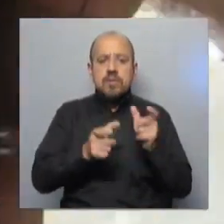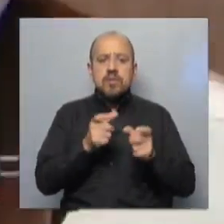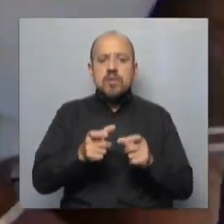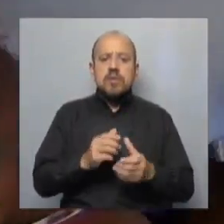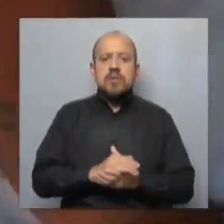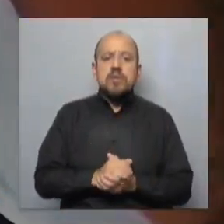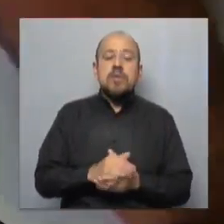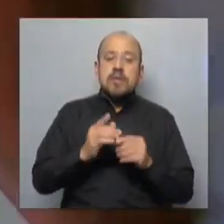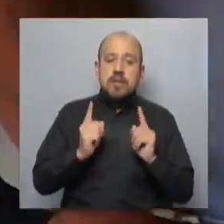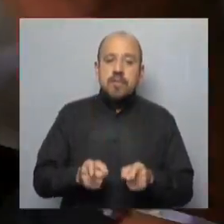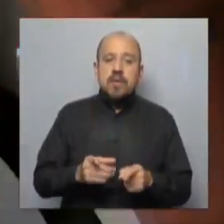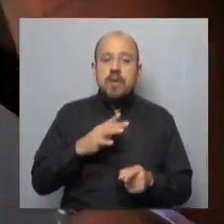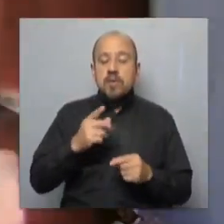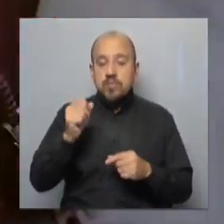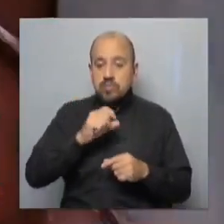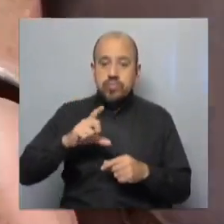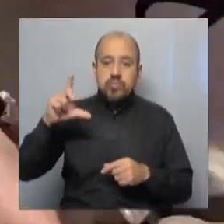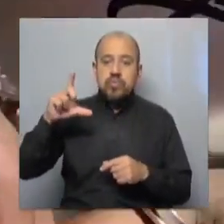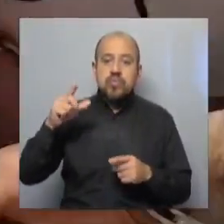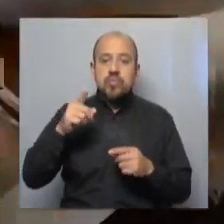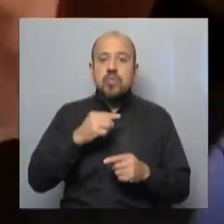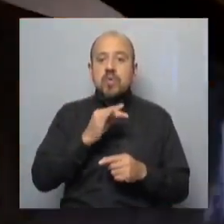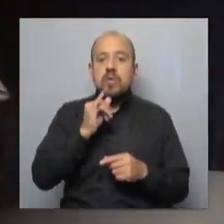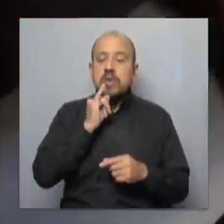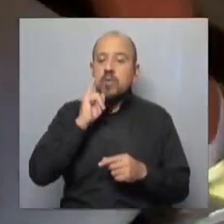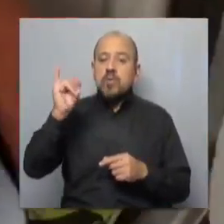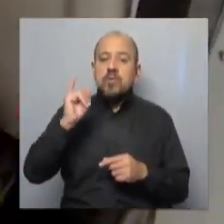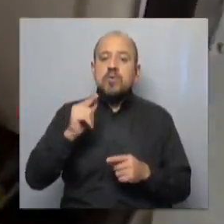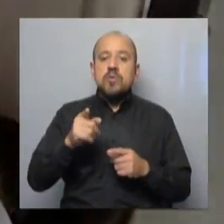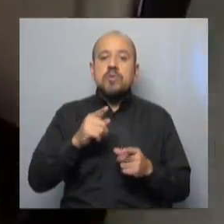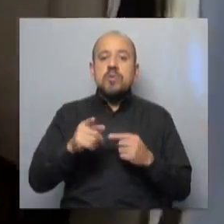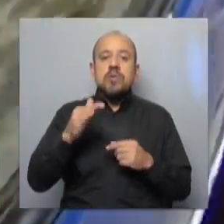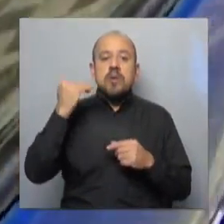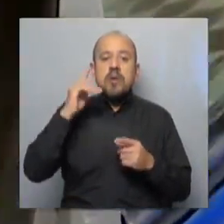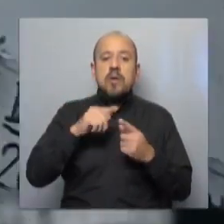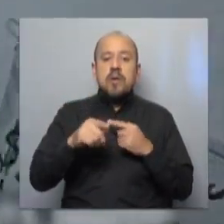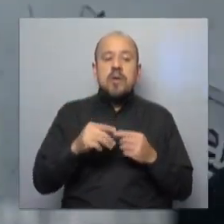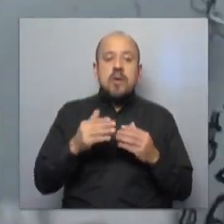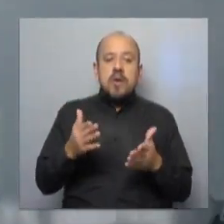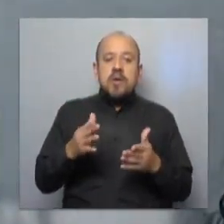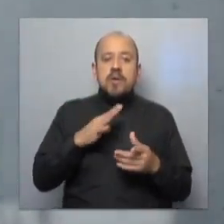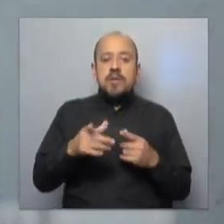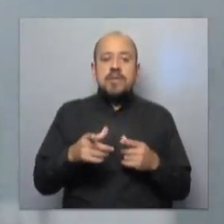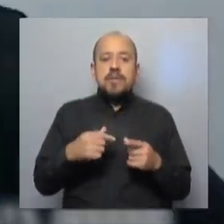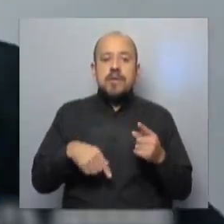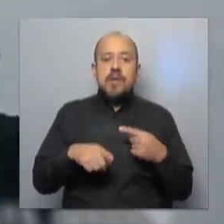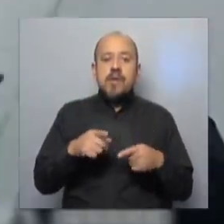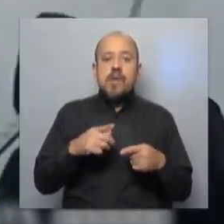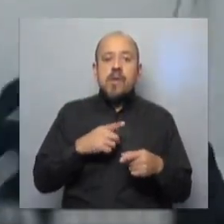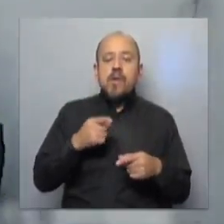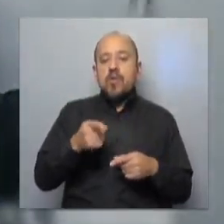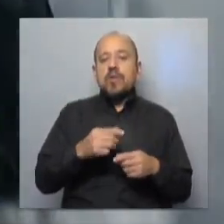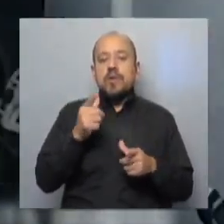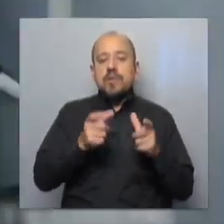también hubo un aumento de las denuncias por abuso de autoridad contra los detenidos es decir actos arbitrarios contra